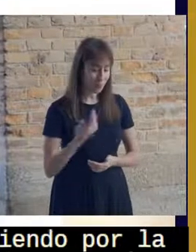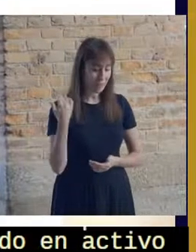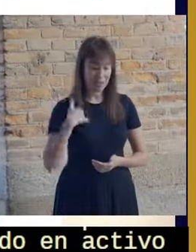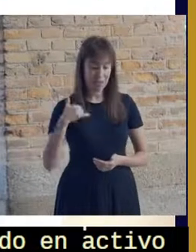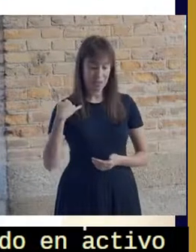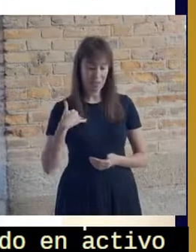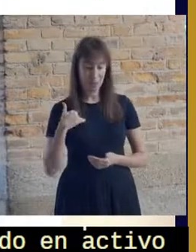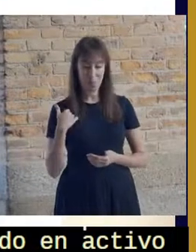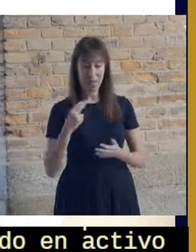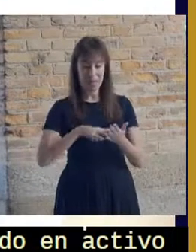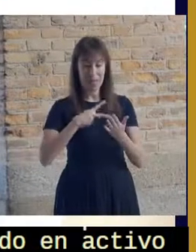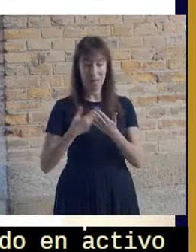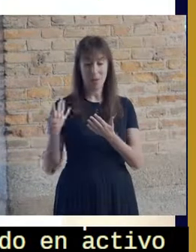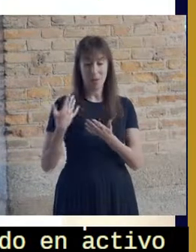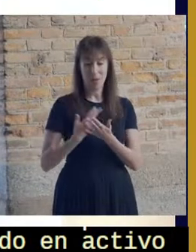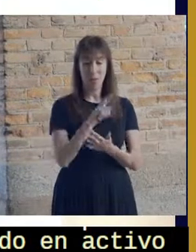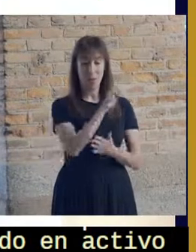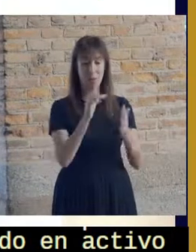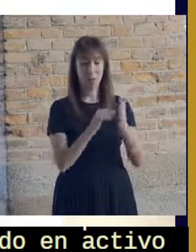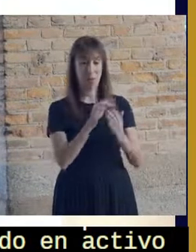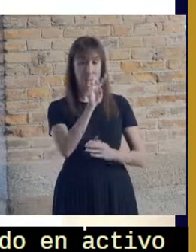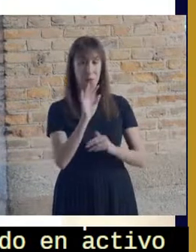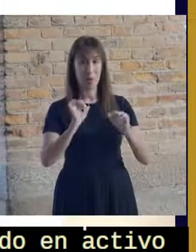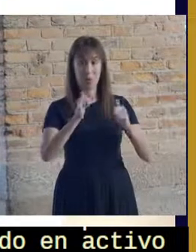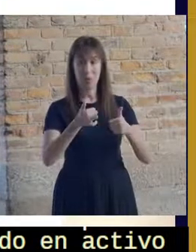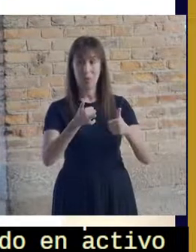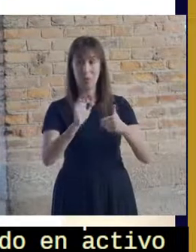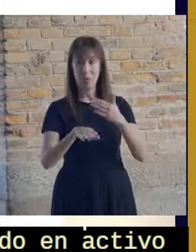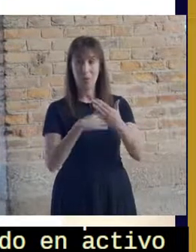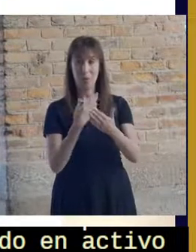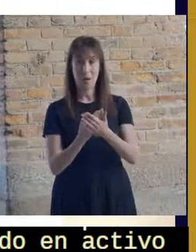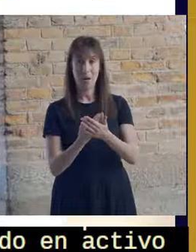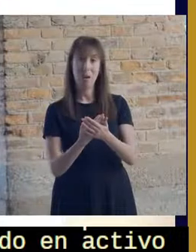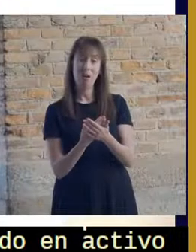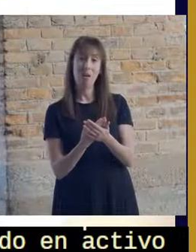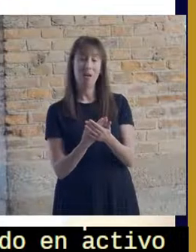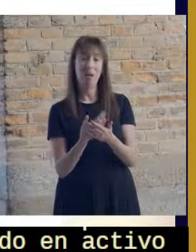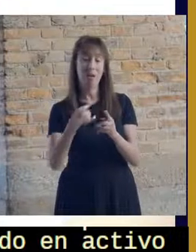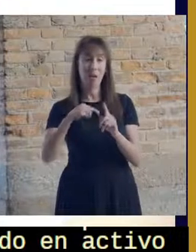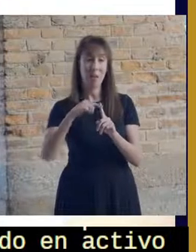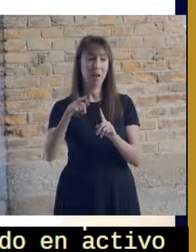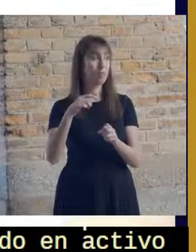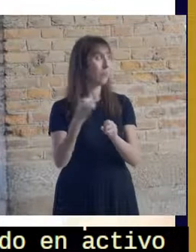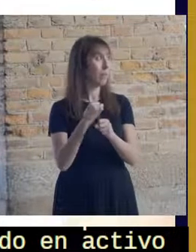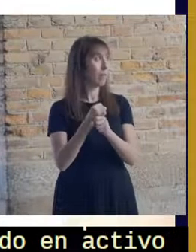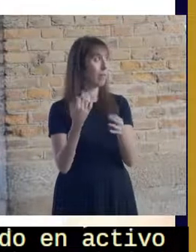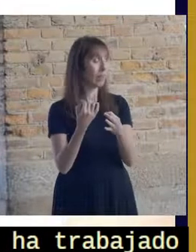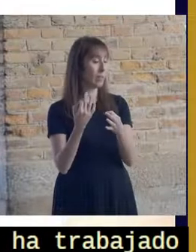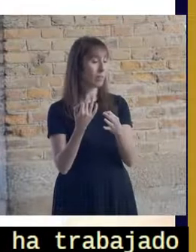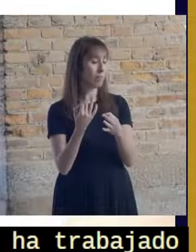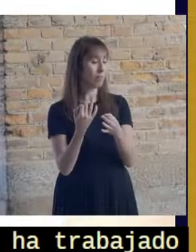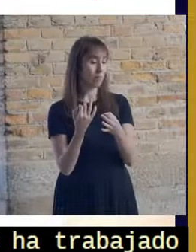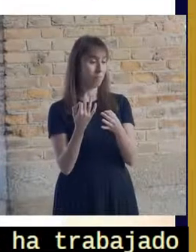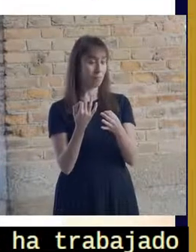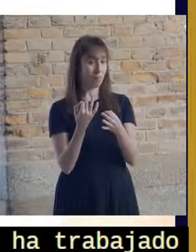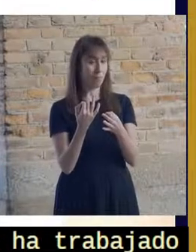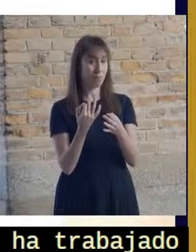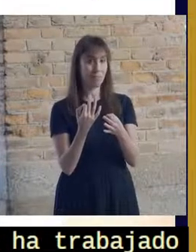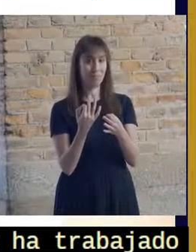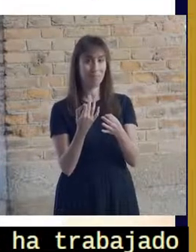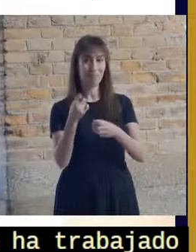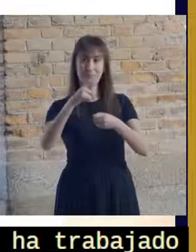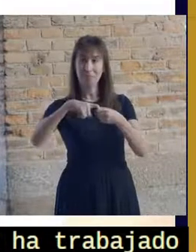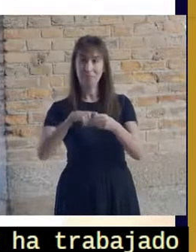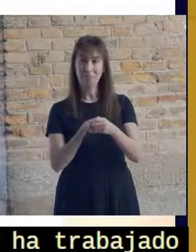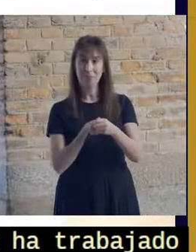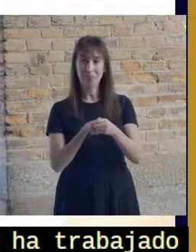intérprete desde el año 2004 eh Y y incluso ha trabajado y ha sido ha participado